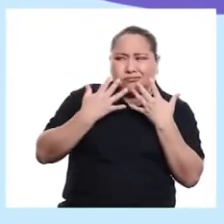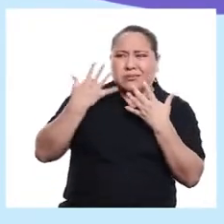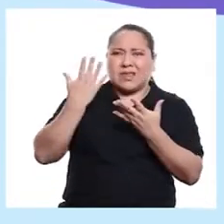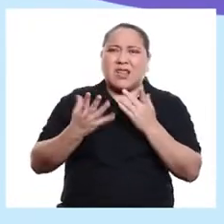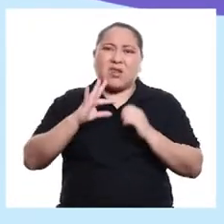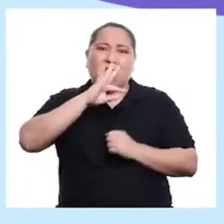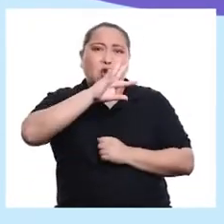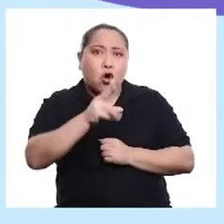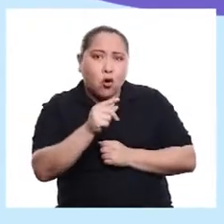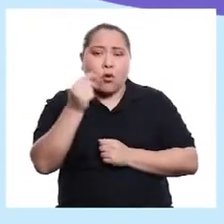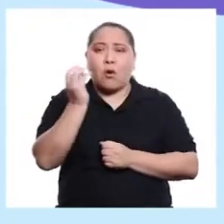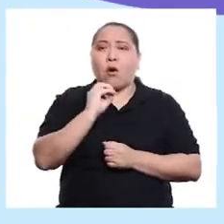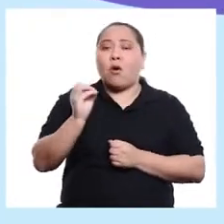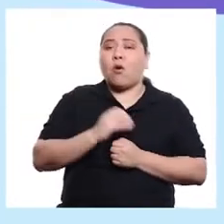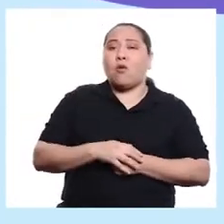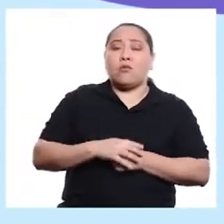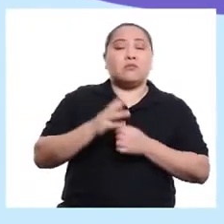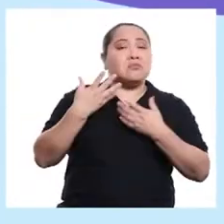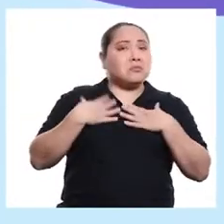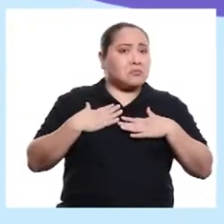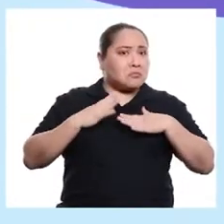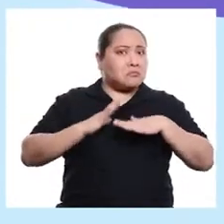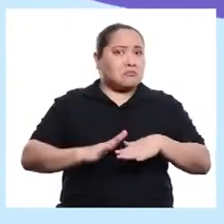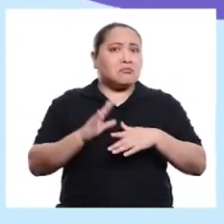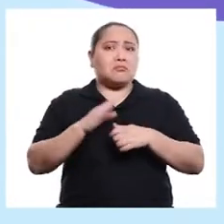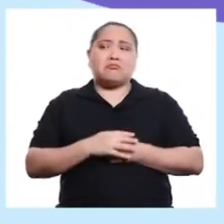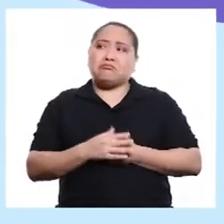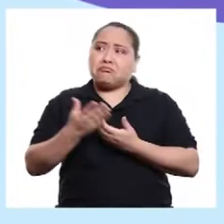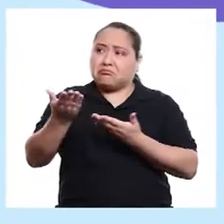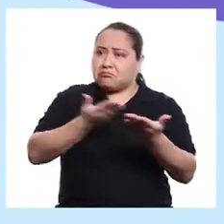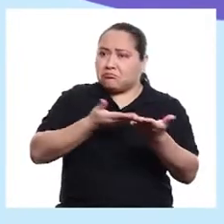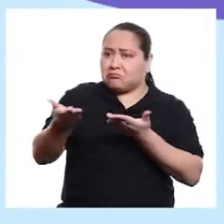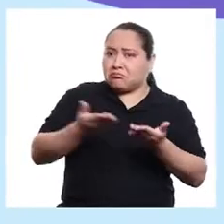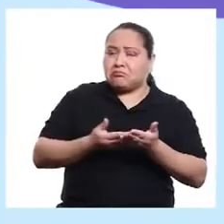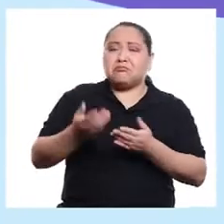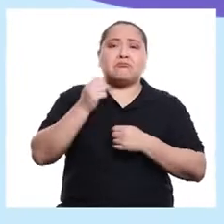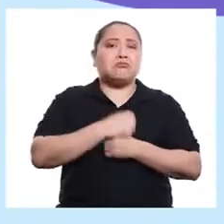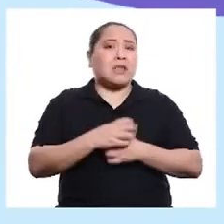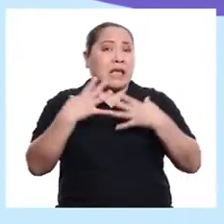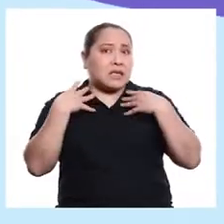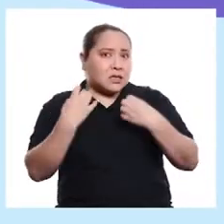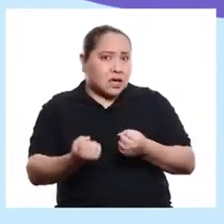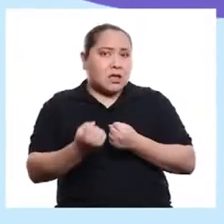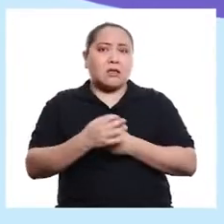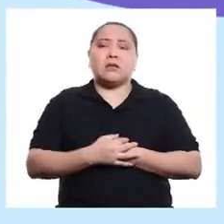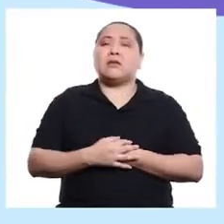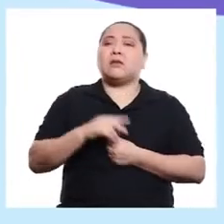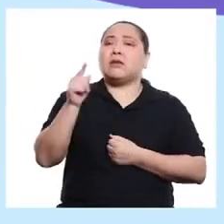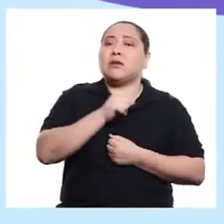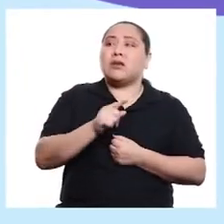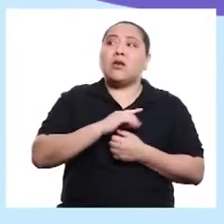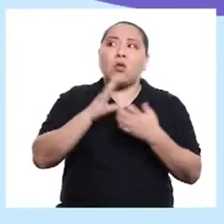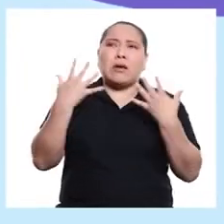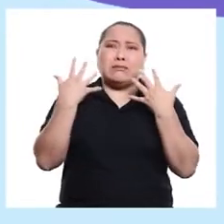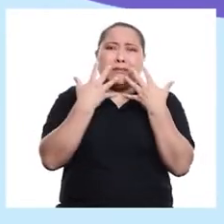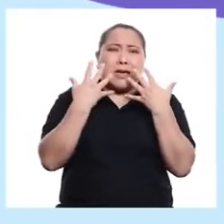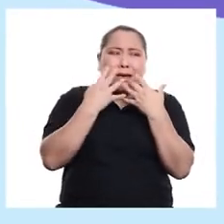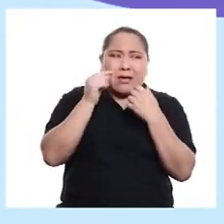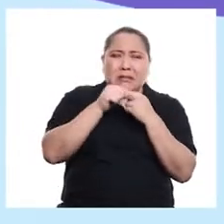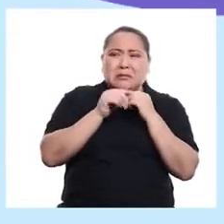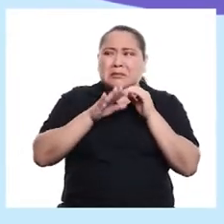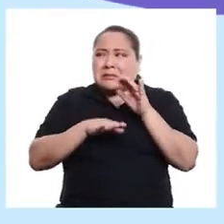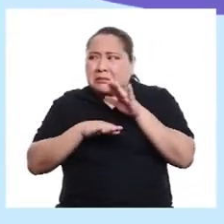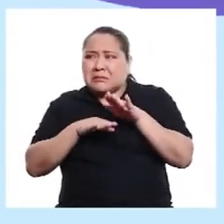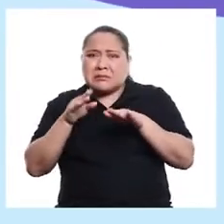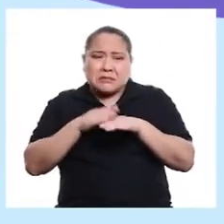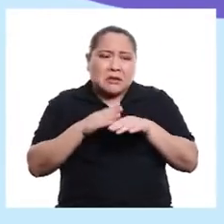de la delincuencia. Por el contrario, existiría una convivencia más sana y armónica, donde no haya temor a pasar un rato en